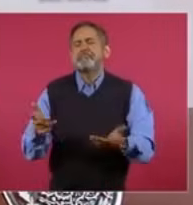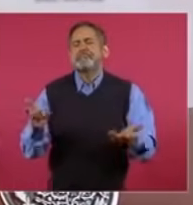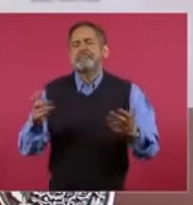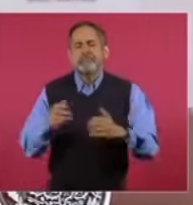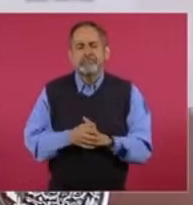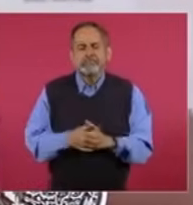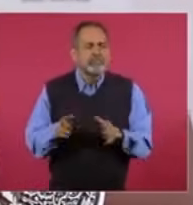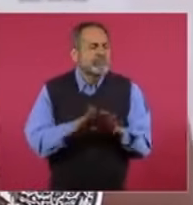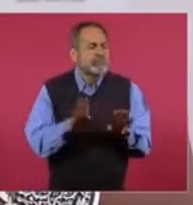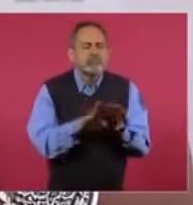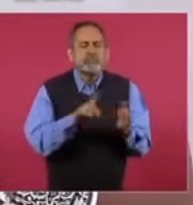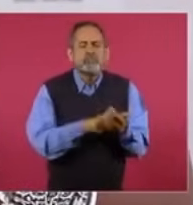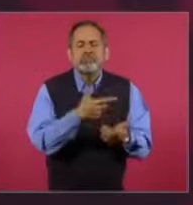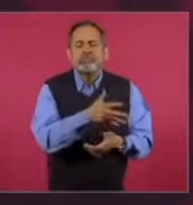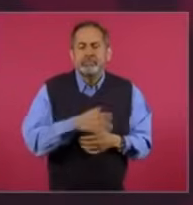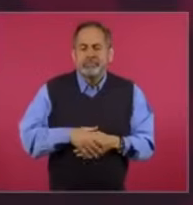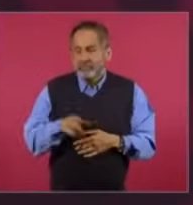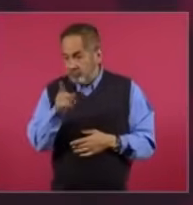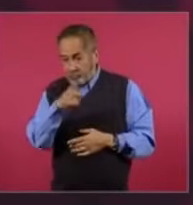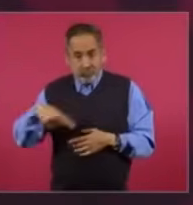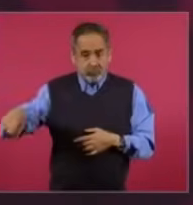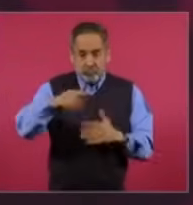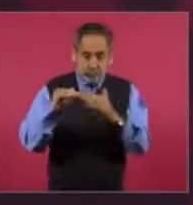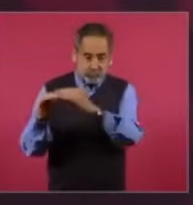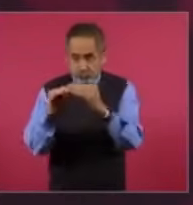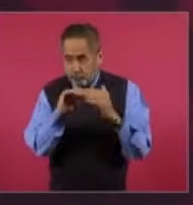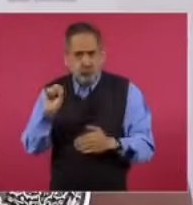¿Cómo le decían?